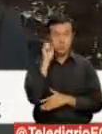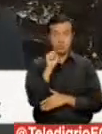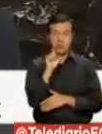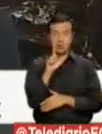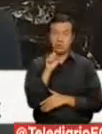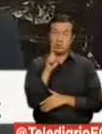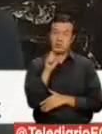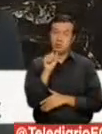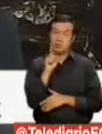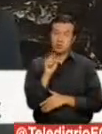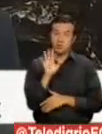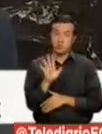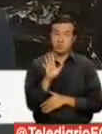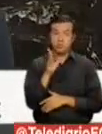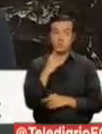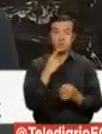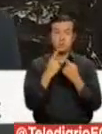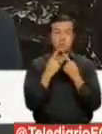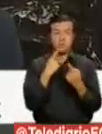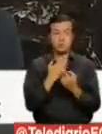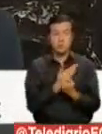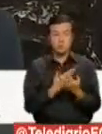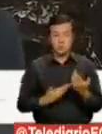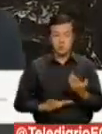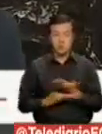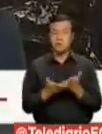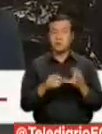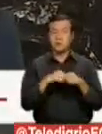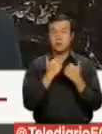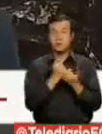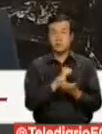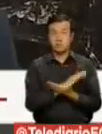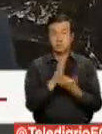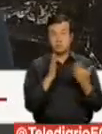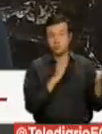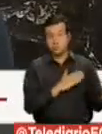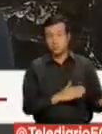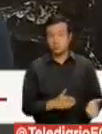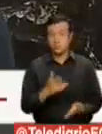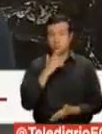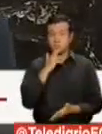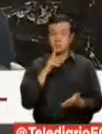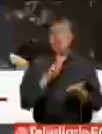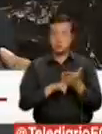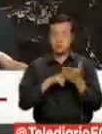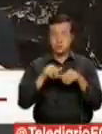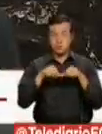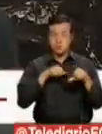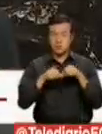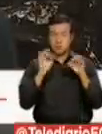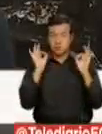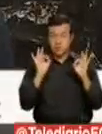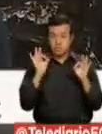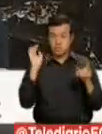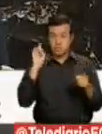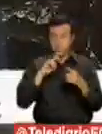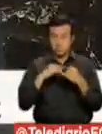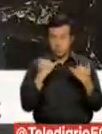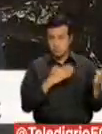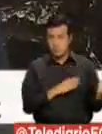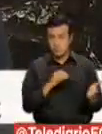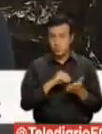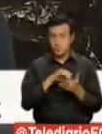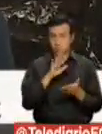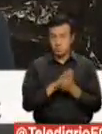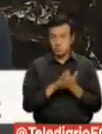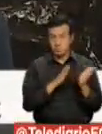Buendía. Justamente dialogaremos con la presidenta de la Asamblea, lo haré vía carta en el Consejo de Administración Legislativa para que se ponga en el